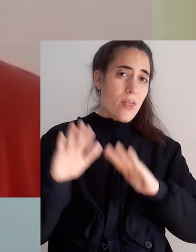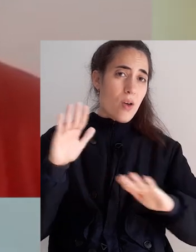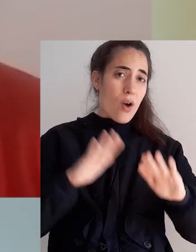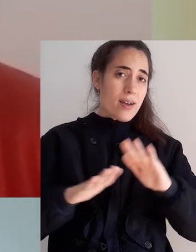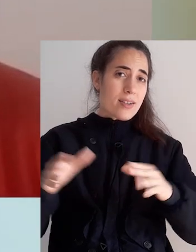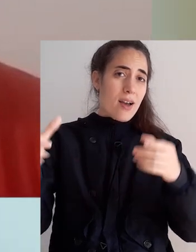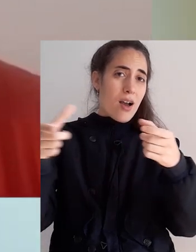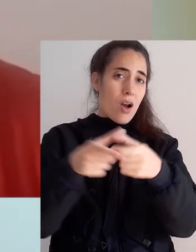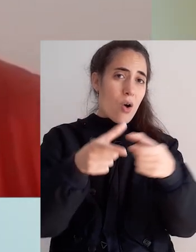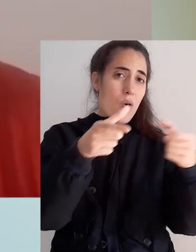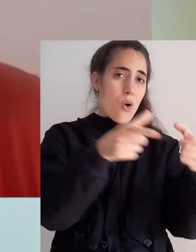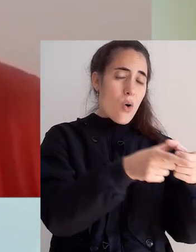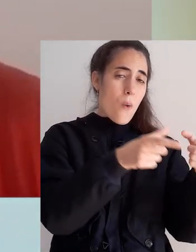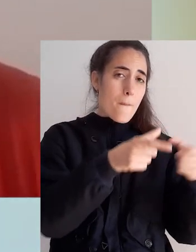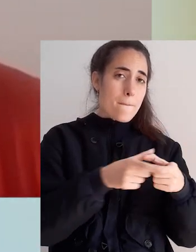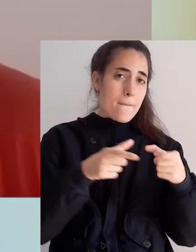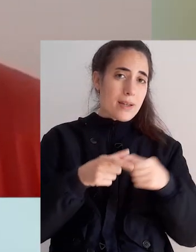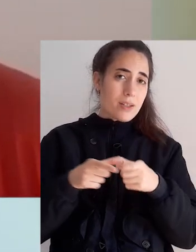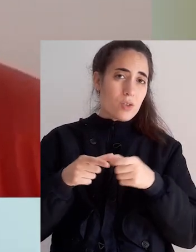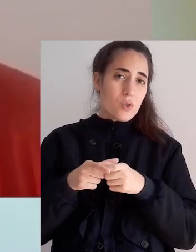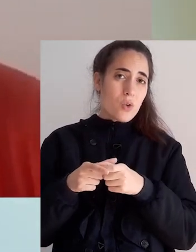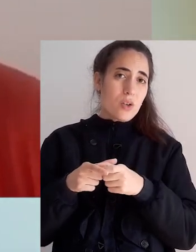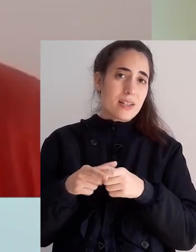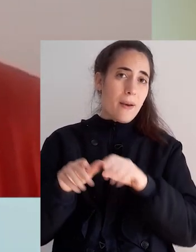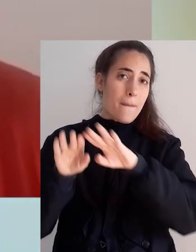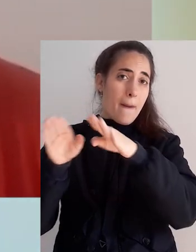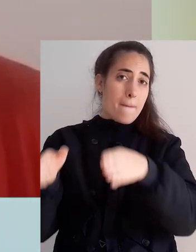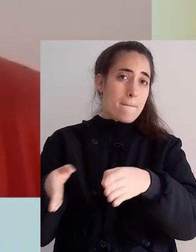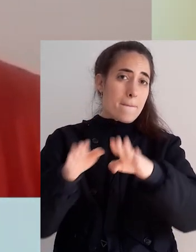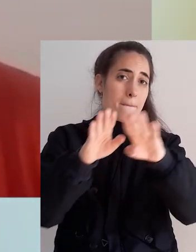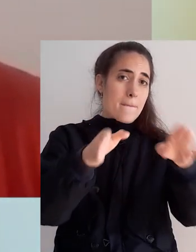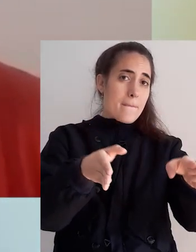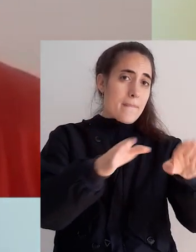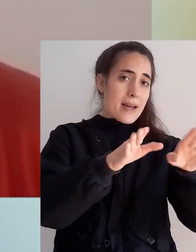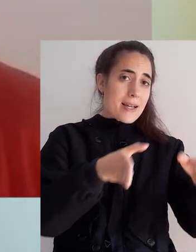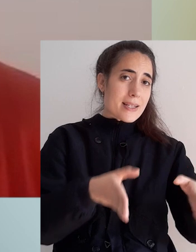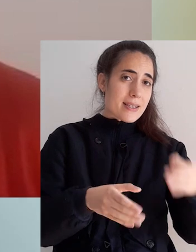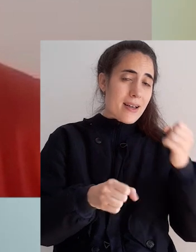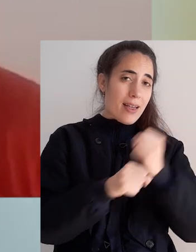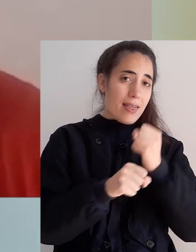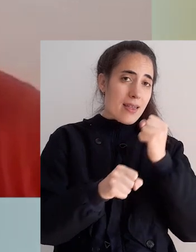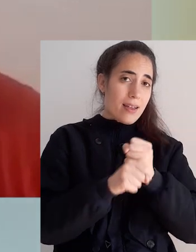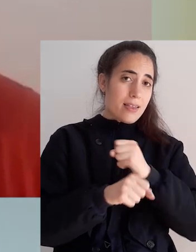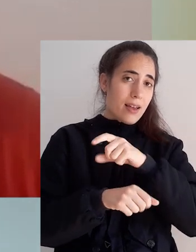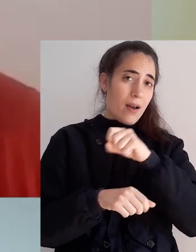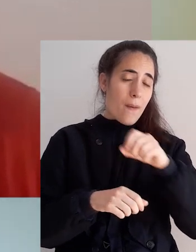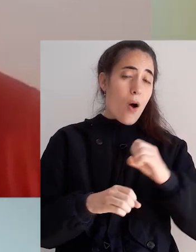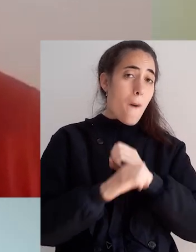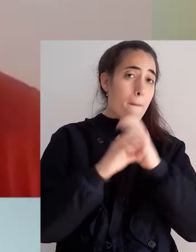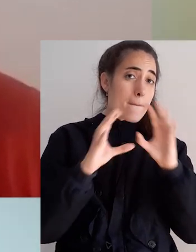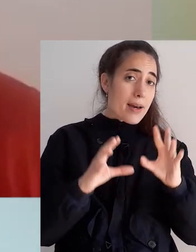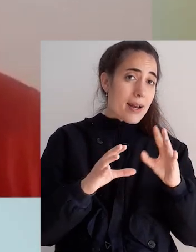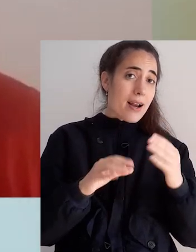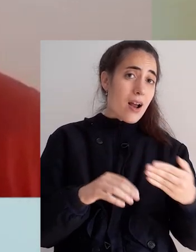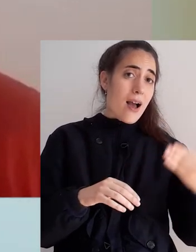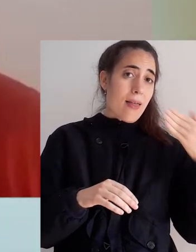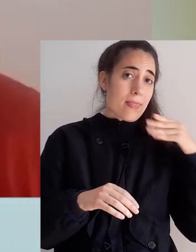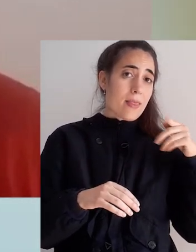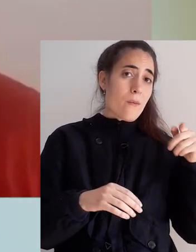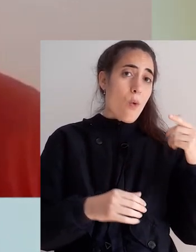ser aprobado y pasar a senadores. Yo quisiera tener la